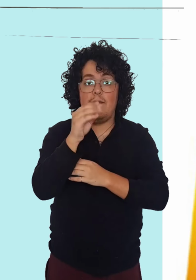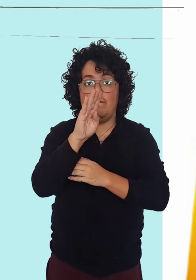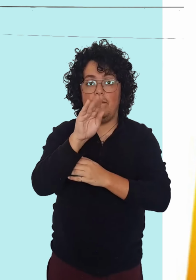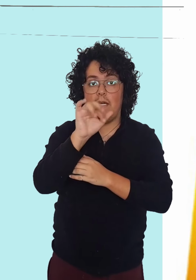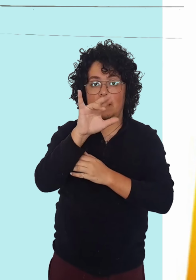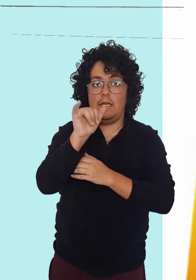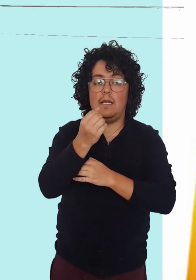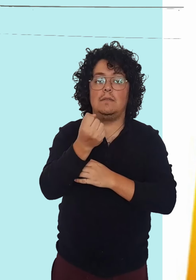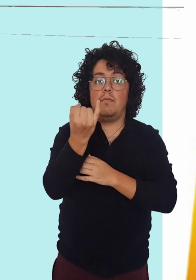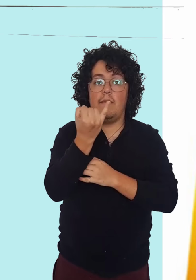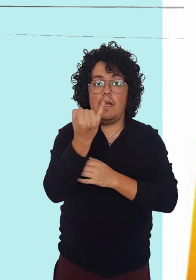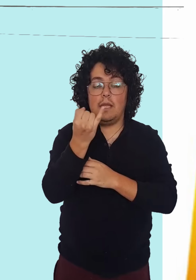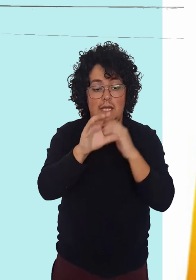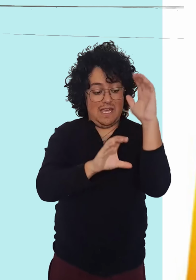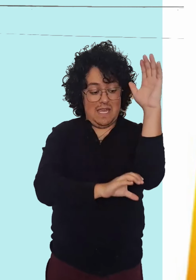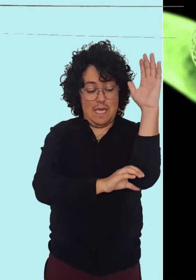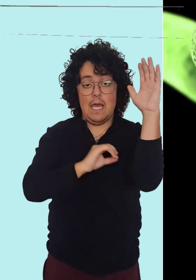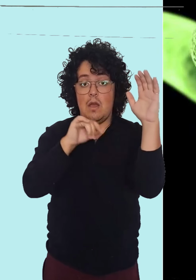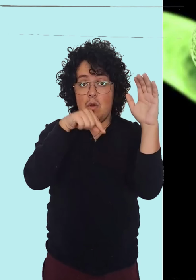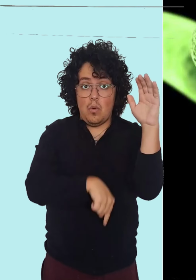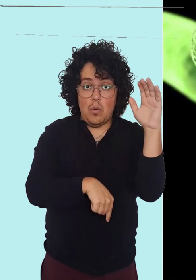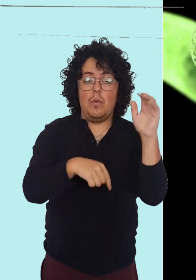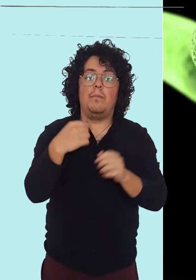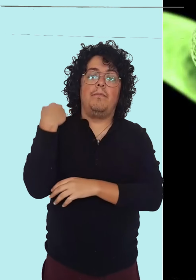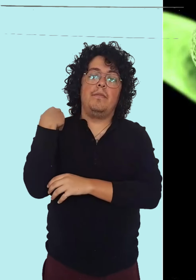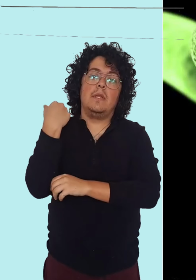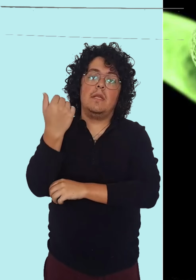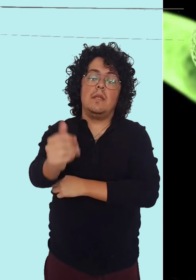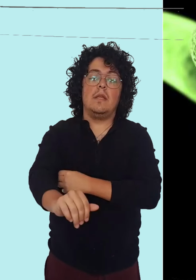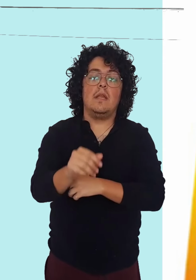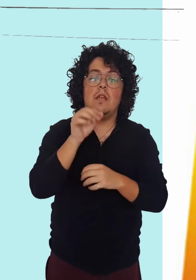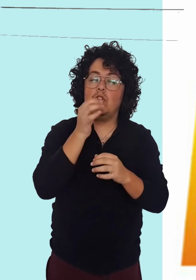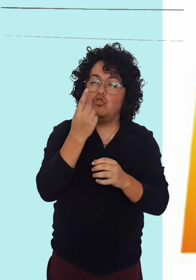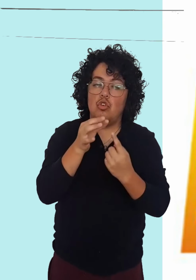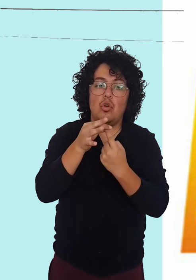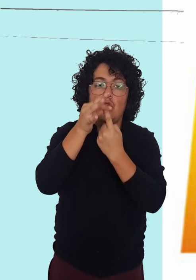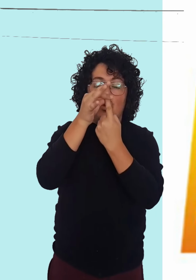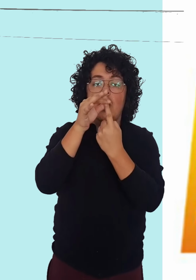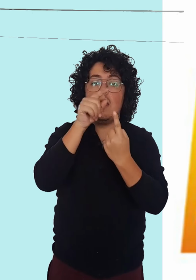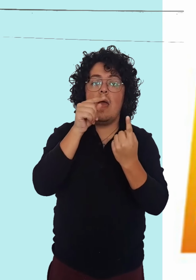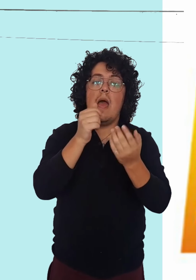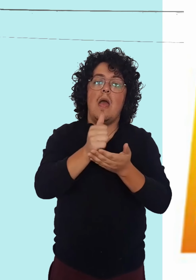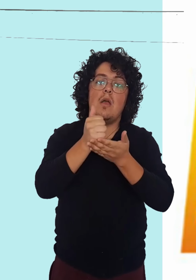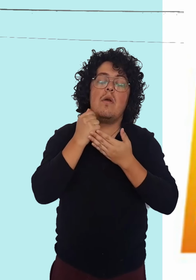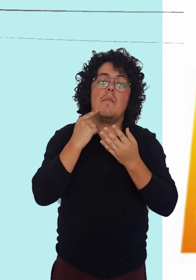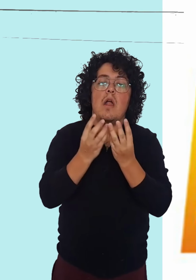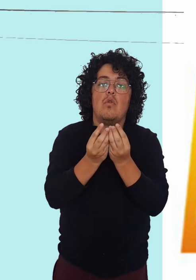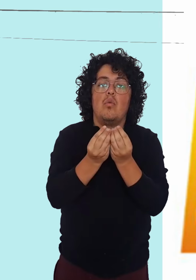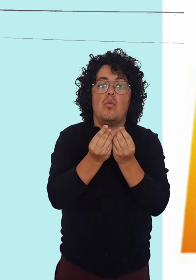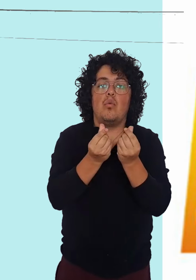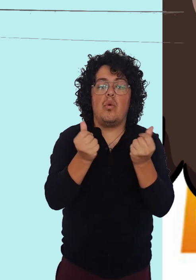la segunda área, el estrato se desarrollarían bacterias verdes del azufre y Y finalmente, en la primera área, en el estrato,